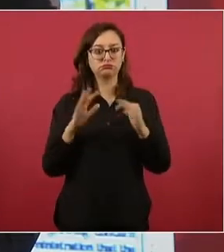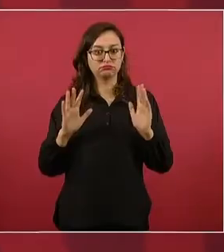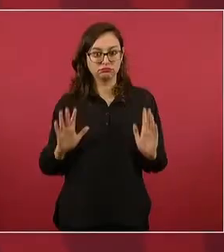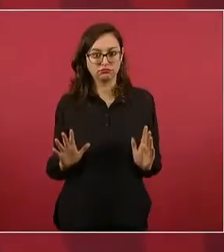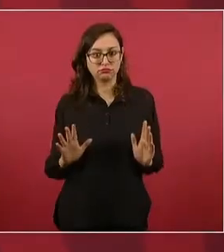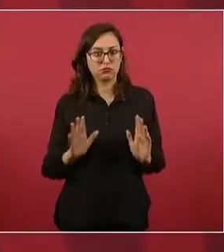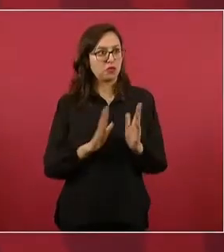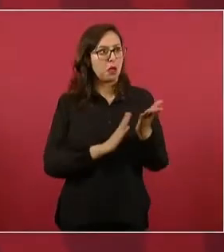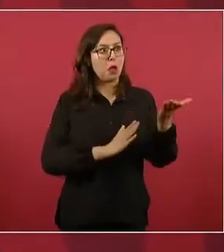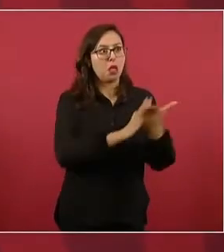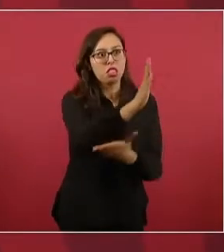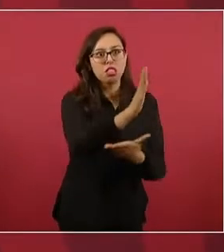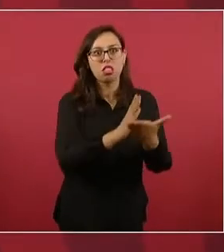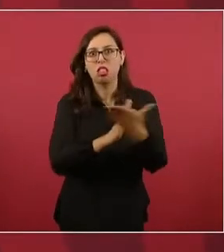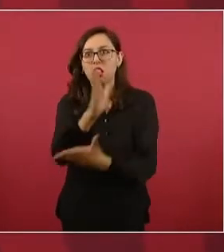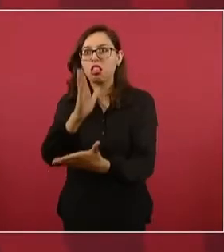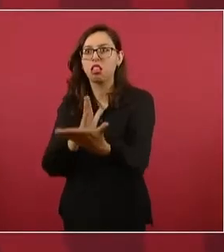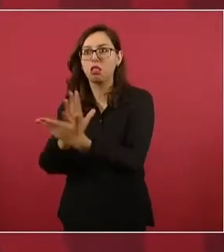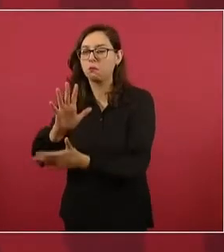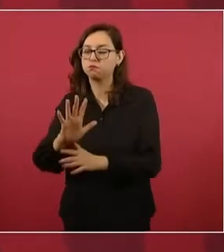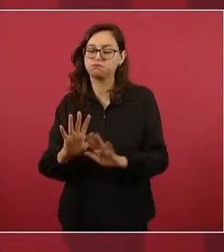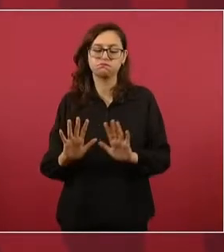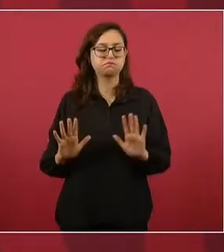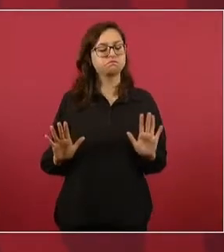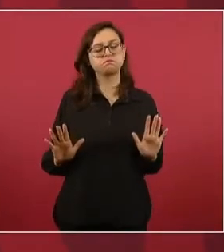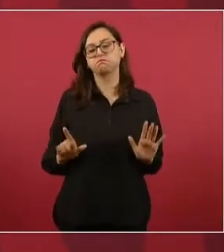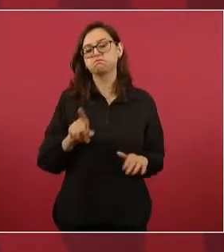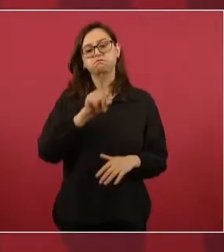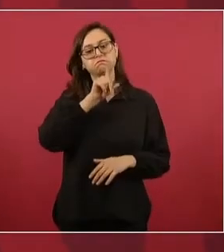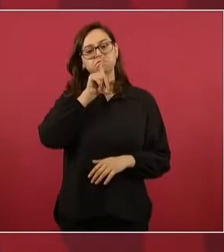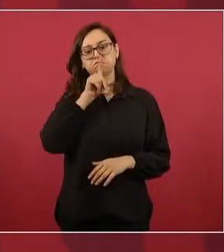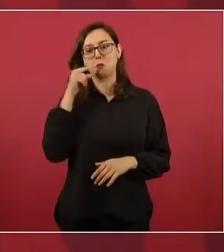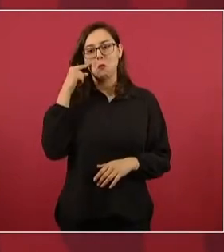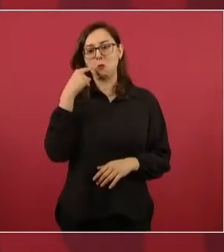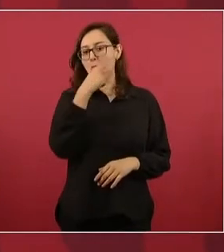de no intervención y de autodeterminación de los pueblos.